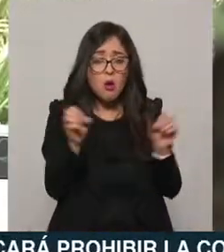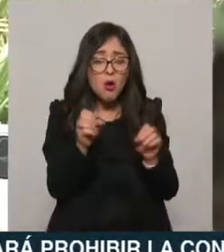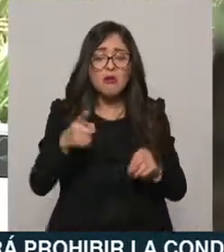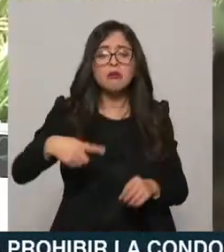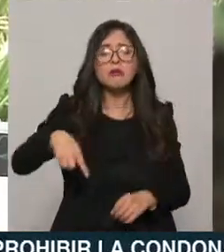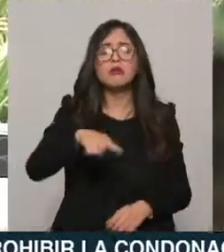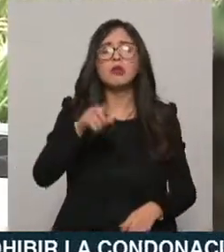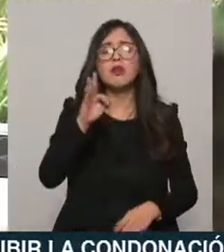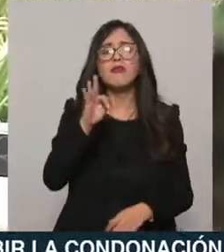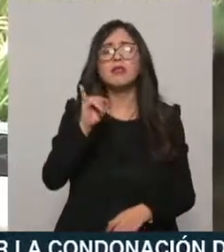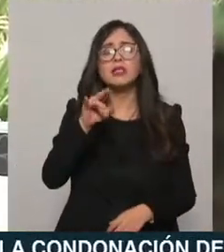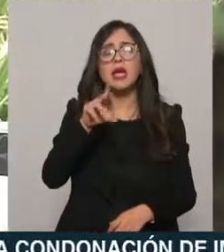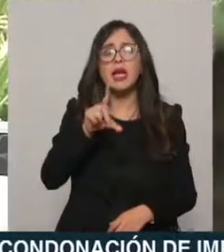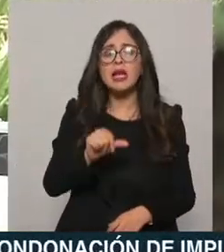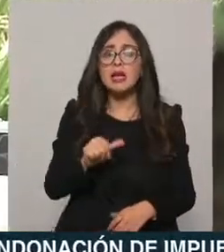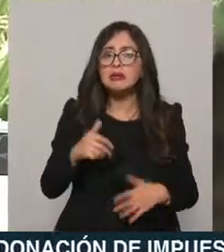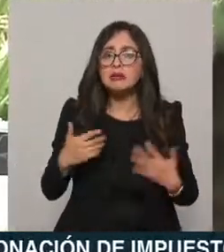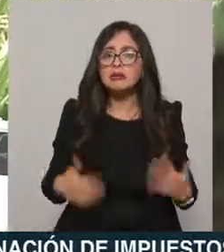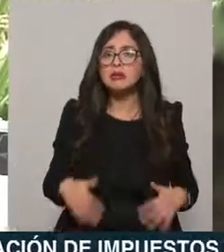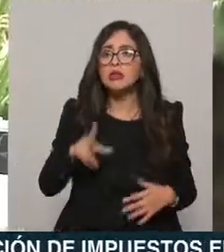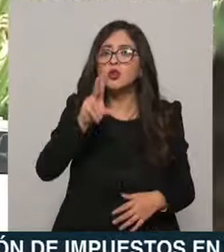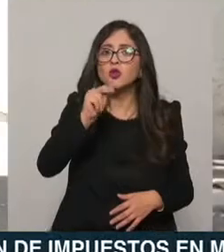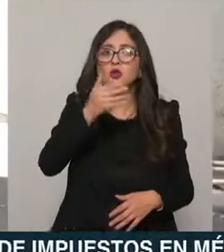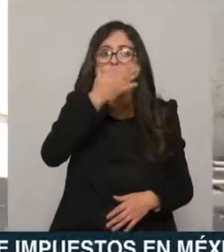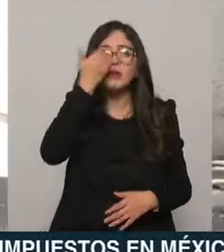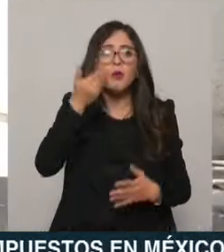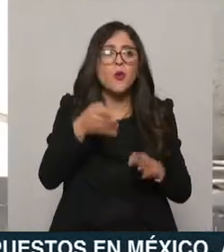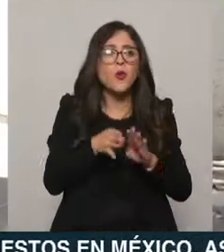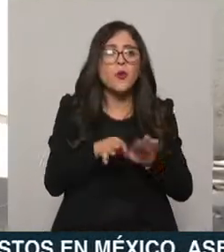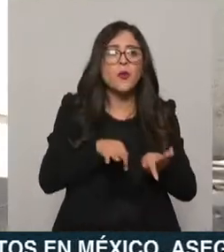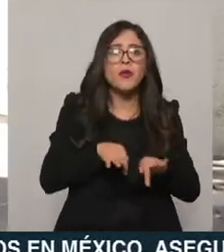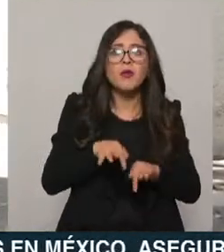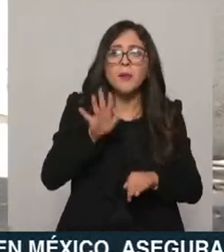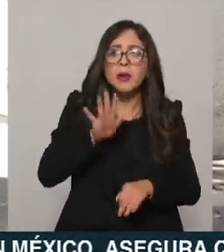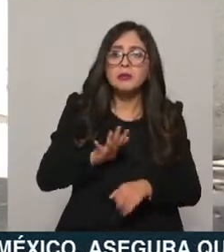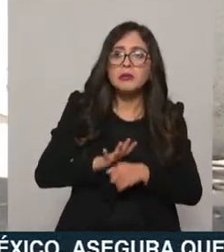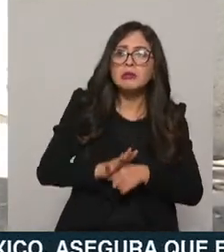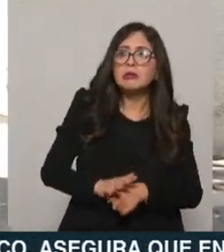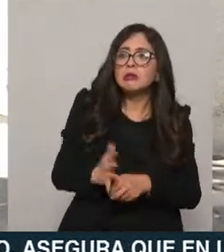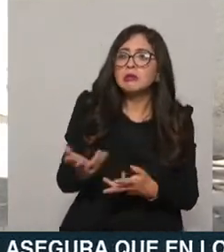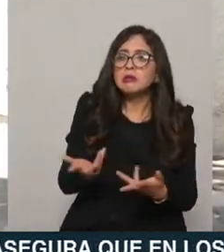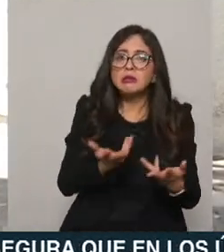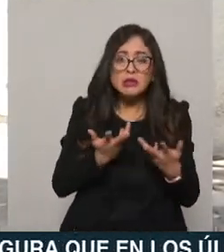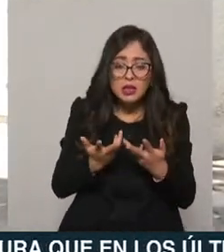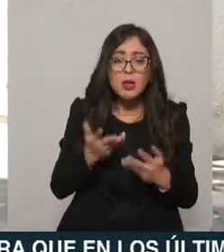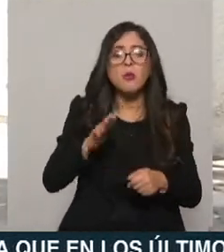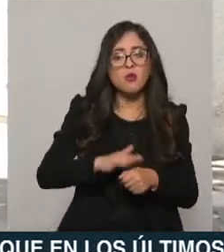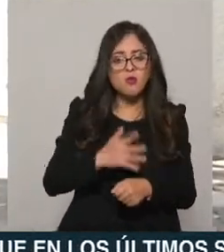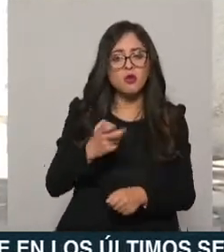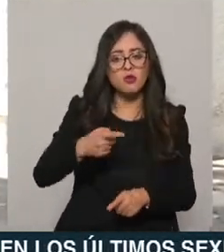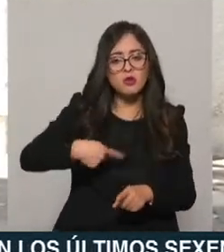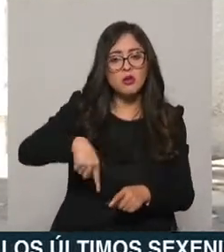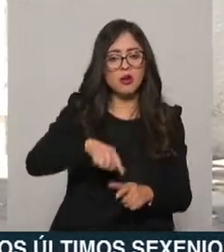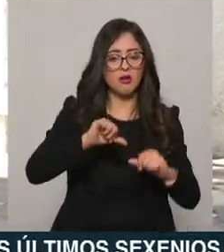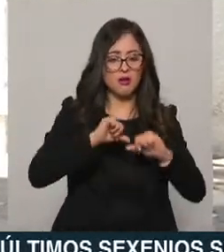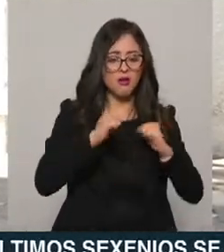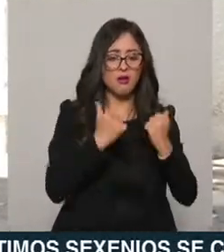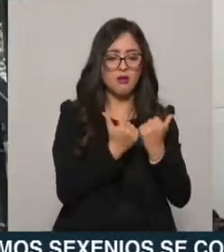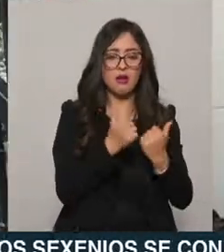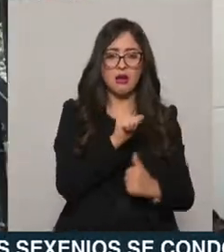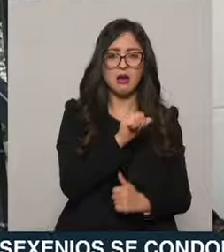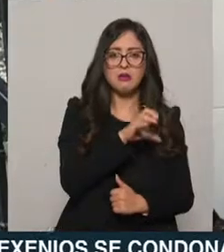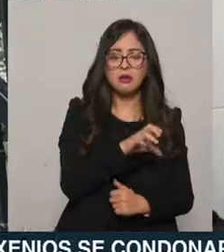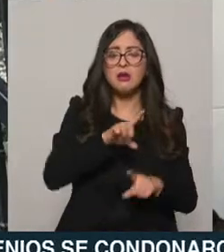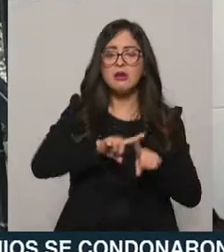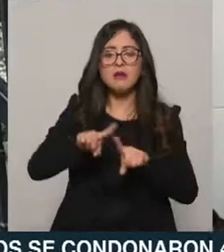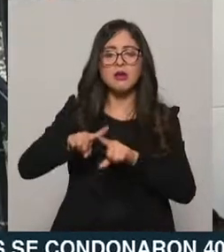también como muy presionada. Yo creo que es justamente el trabajo de la sociedad civil junto con las